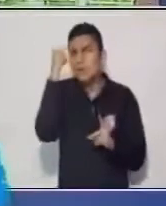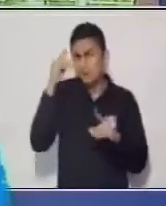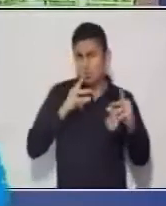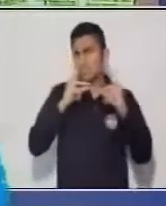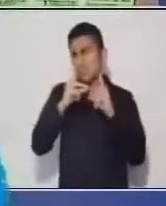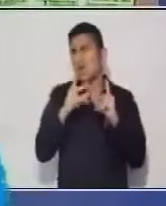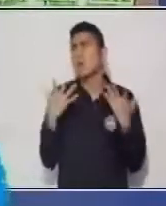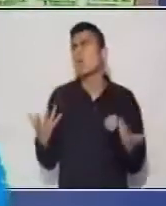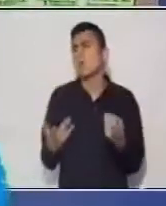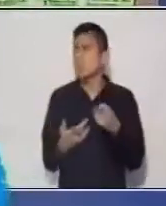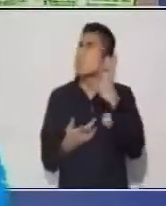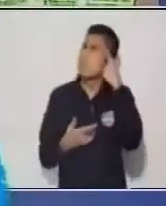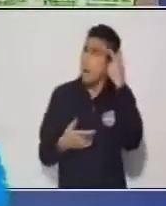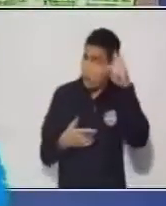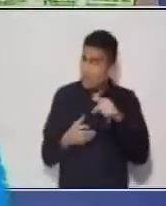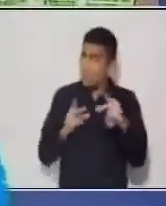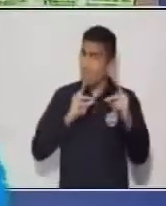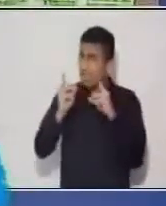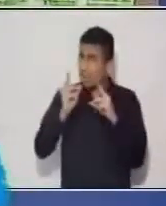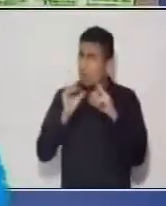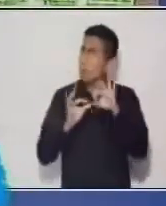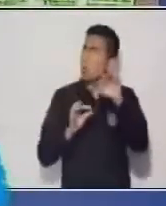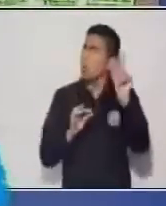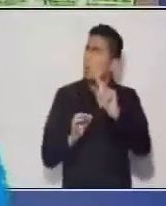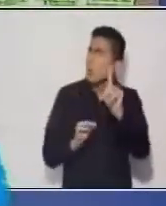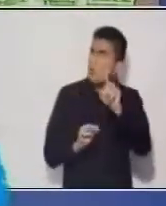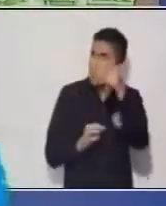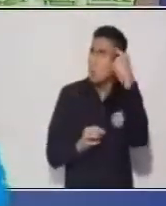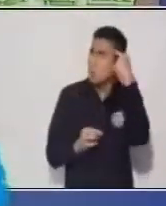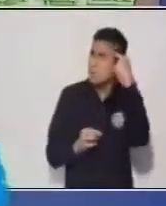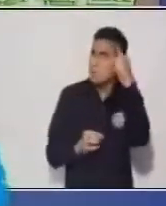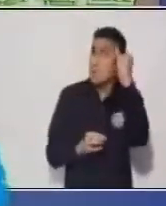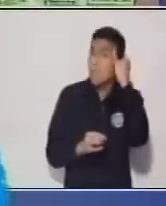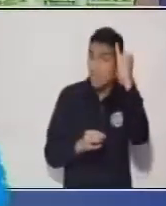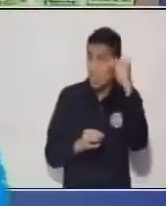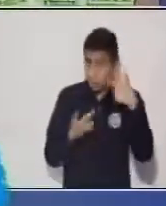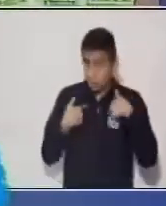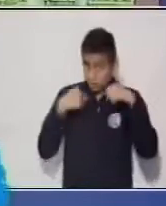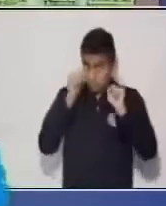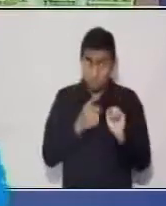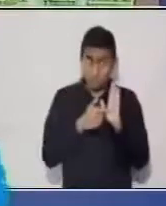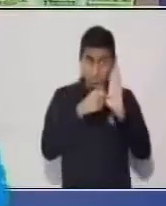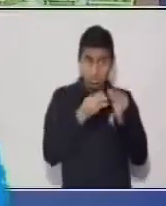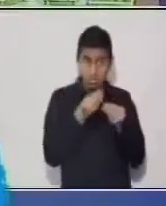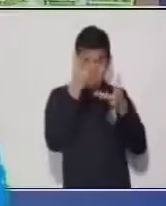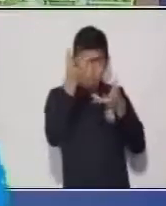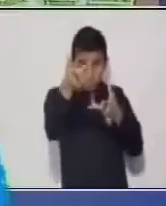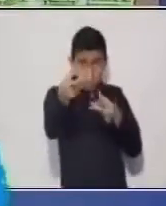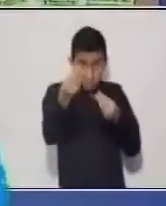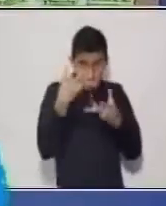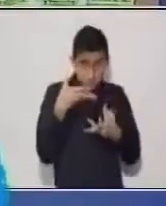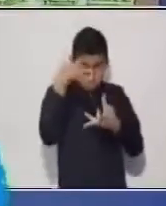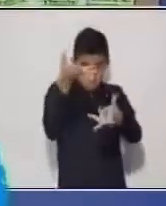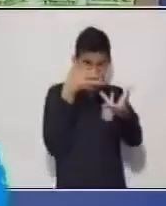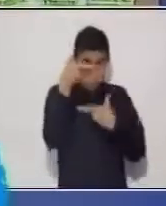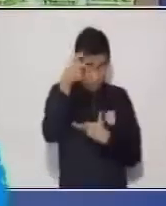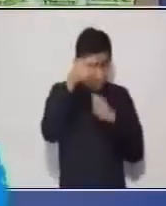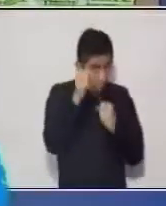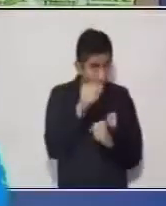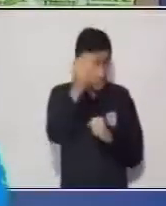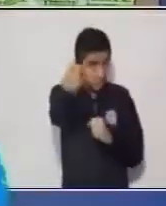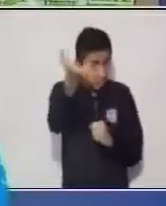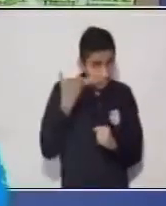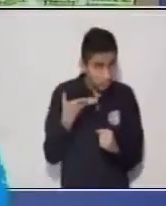Con base a lo que estamos viendo ahorita. Hay un intercambio de ideas. ¿Tú me puedes presentar tus ideas y decirme si estoy de acuerdo o no?